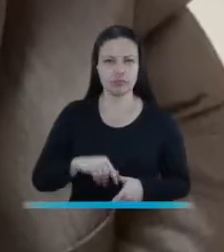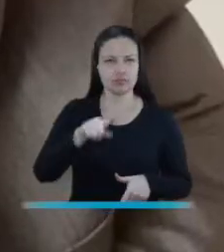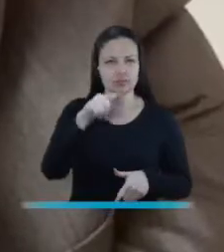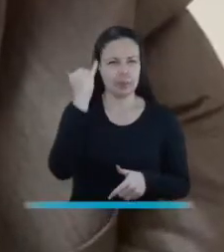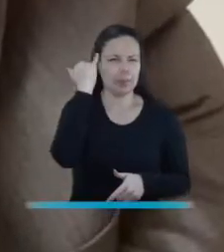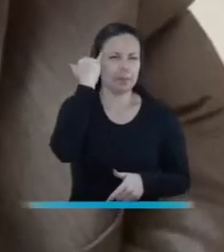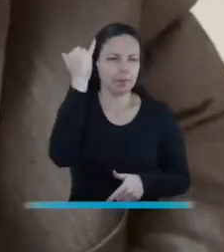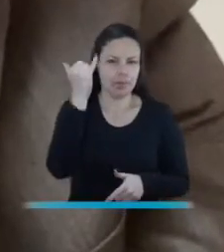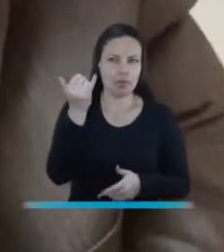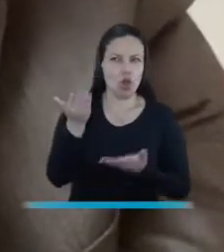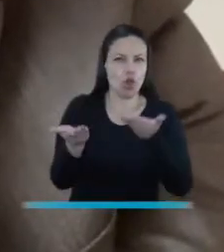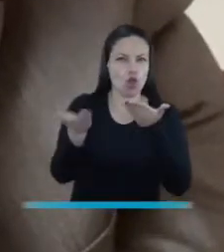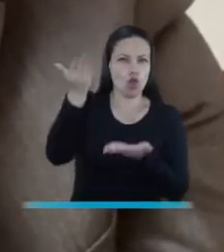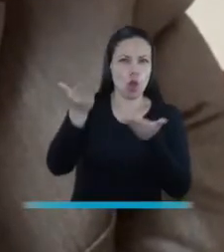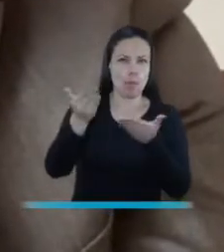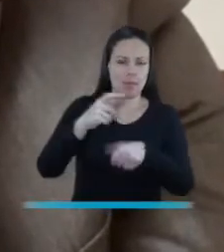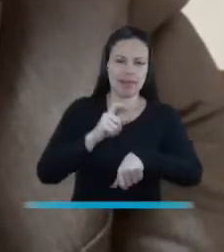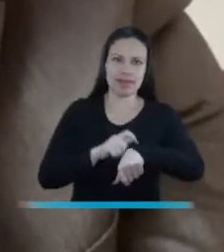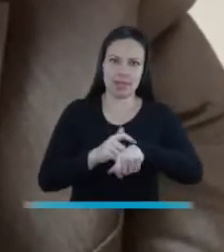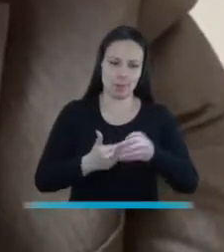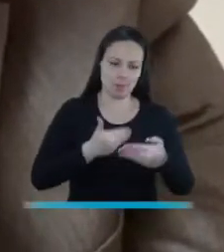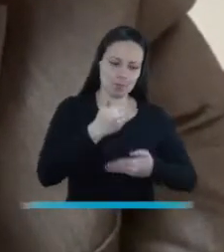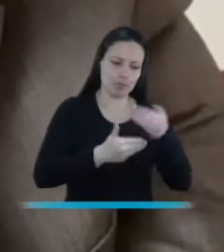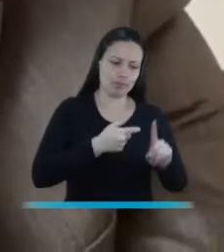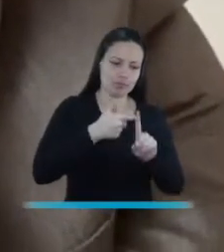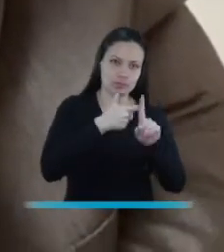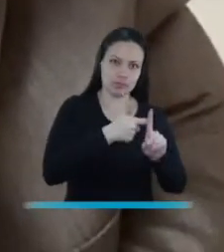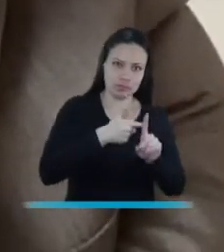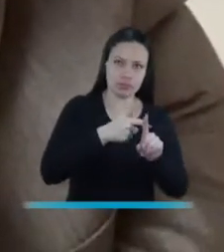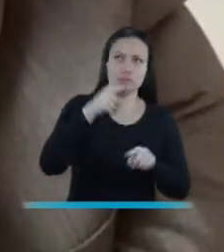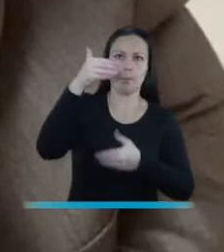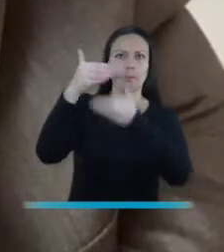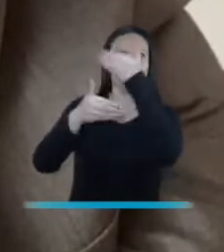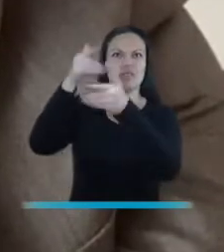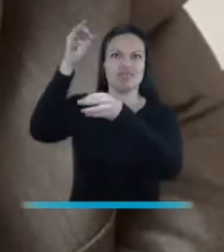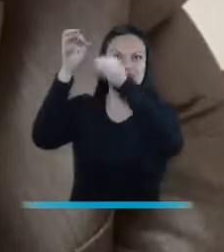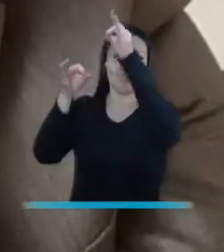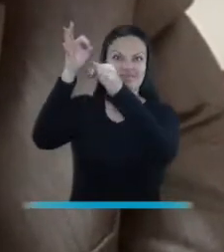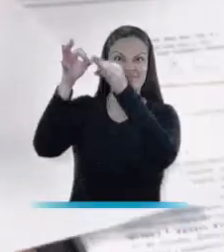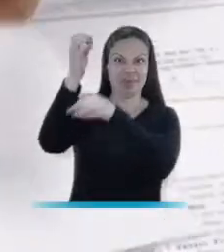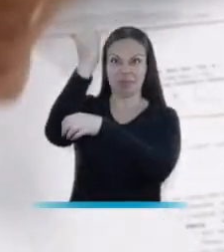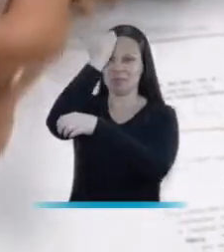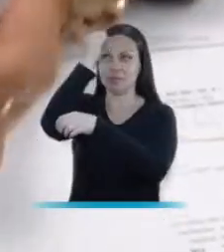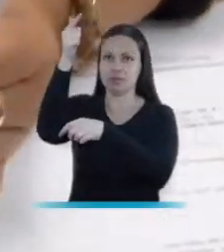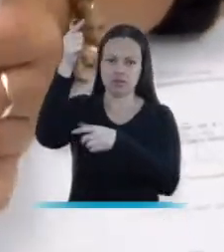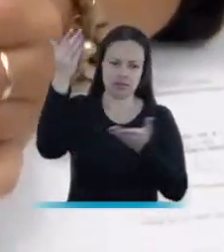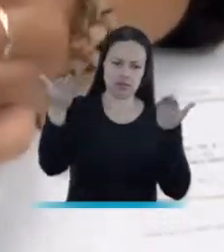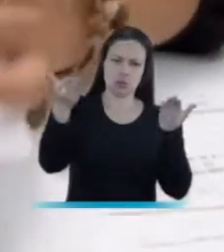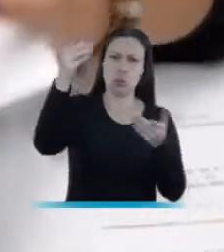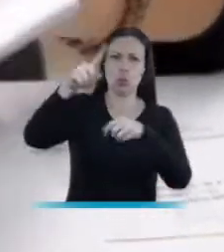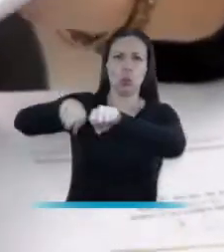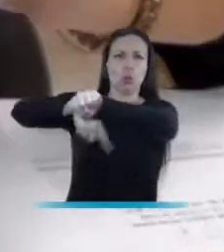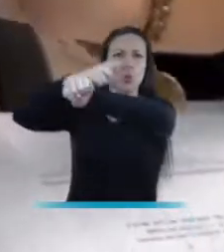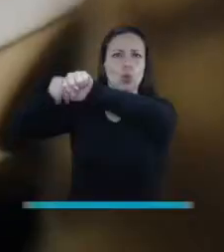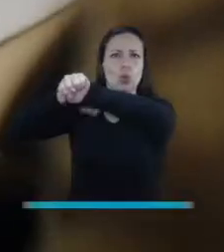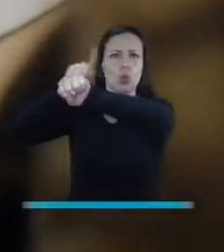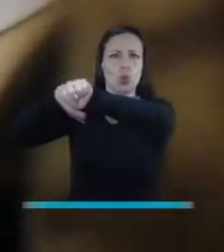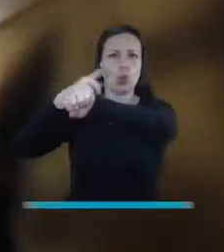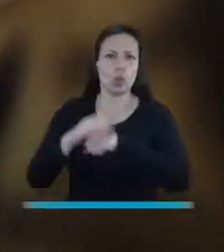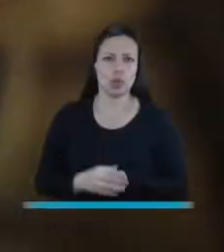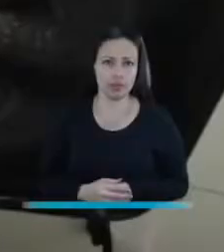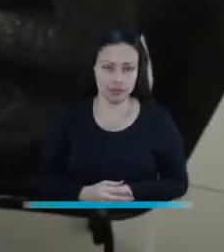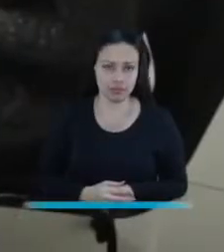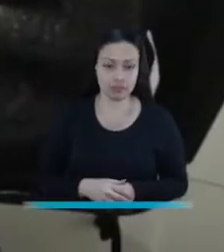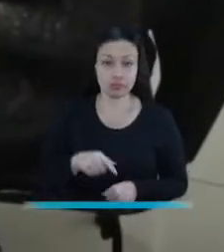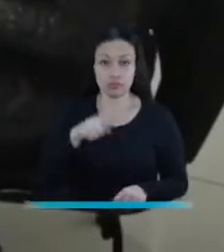con los tiempos que se demora un proceso en la rama judicial es un ahorro muy significativo. En otros mecanismos de arreglo